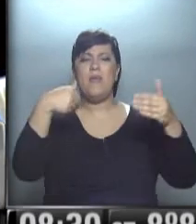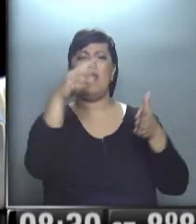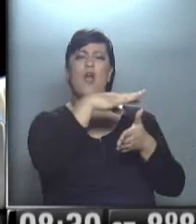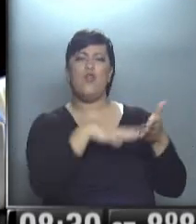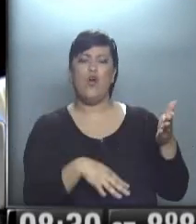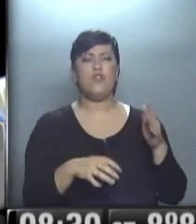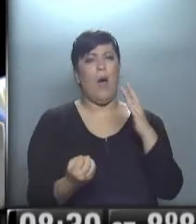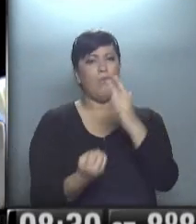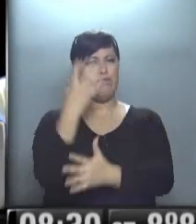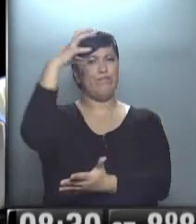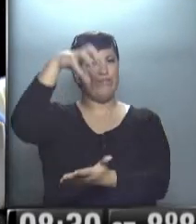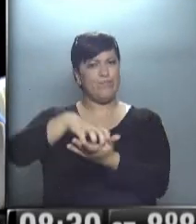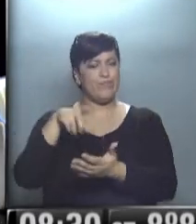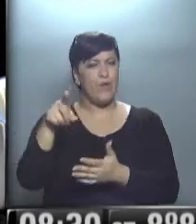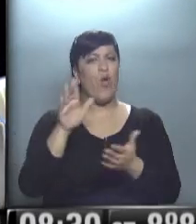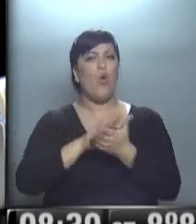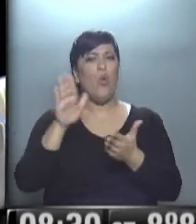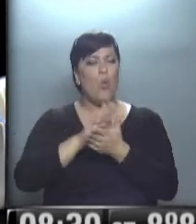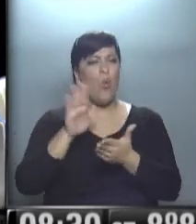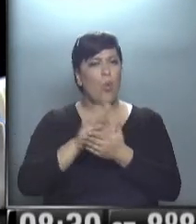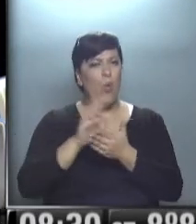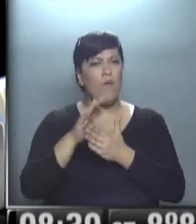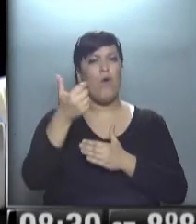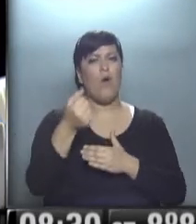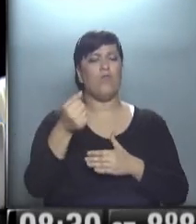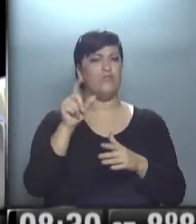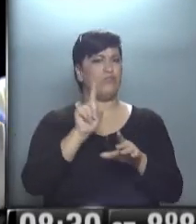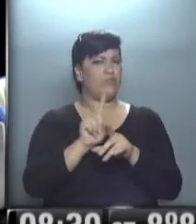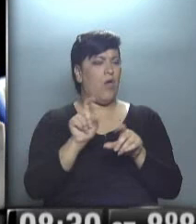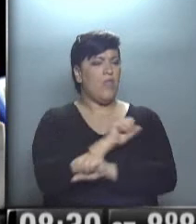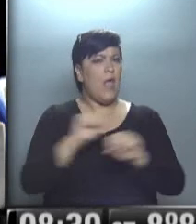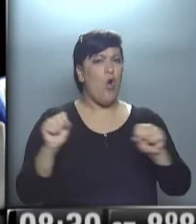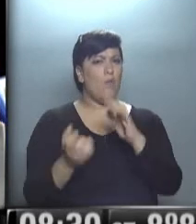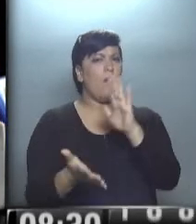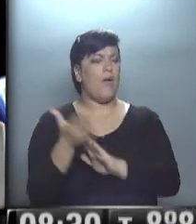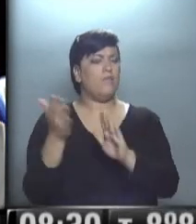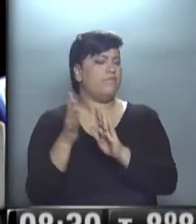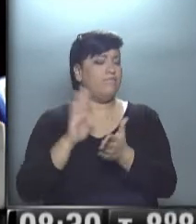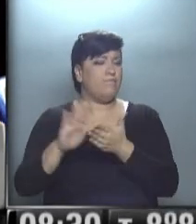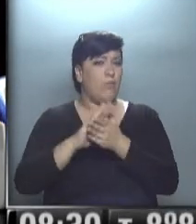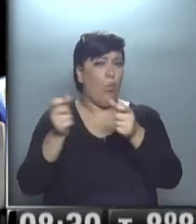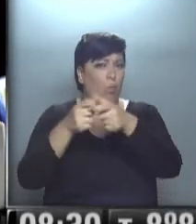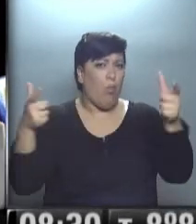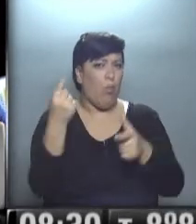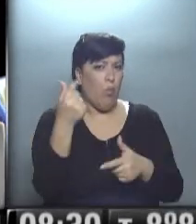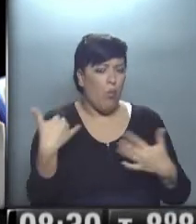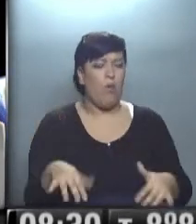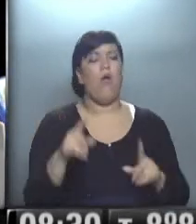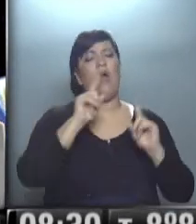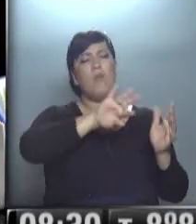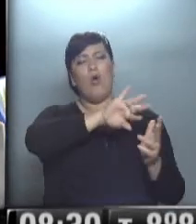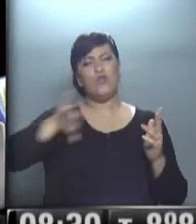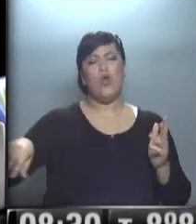aparición de estos nuevos ricos de arteaga de la noche a la mañana por otro lado los vínculos que